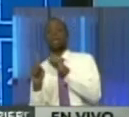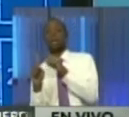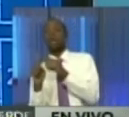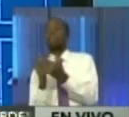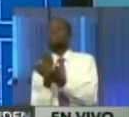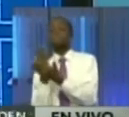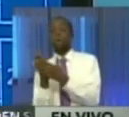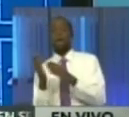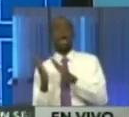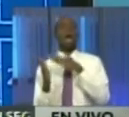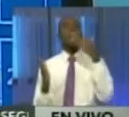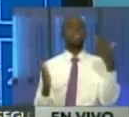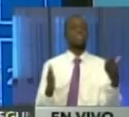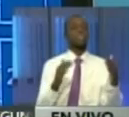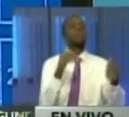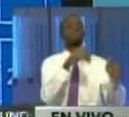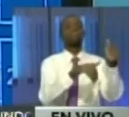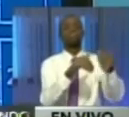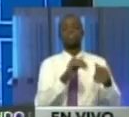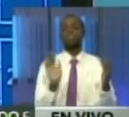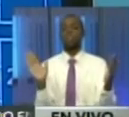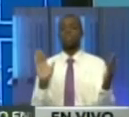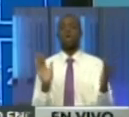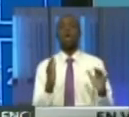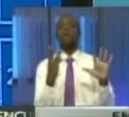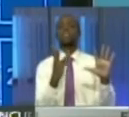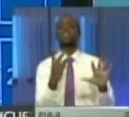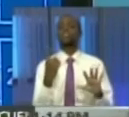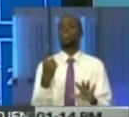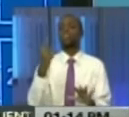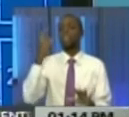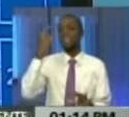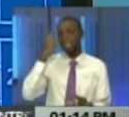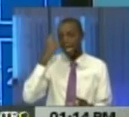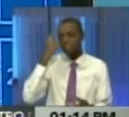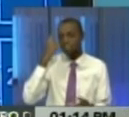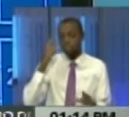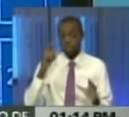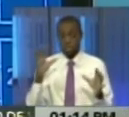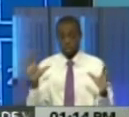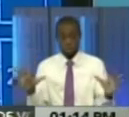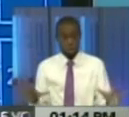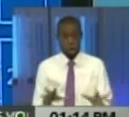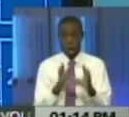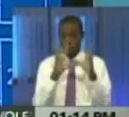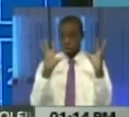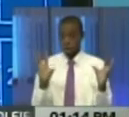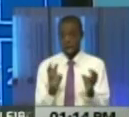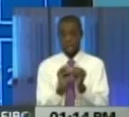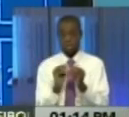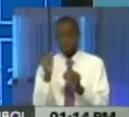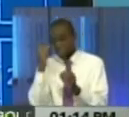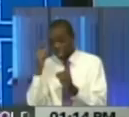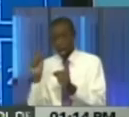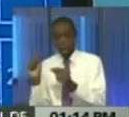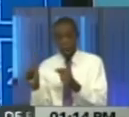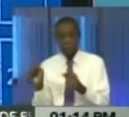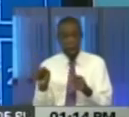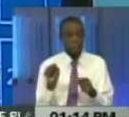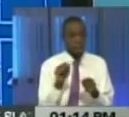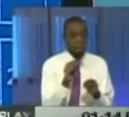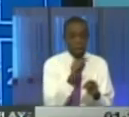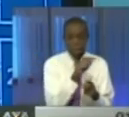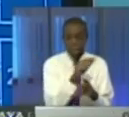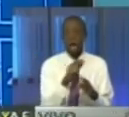transcurrieron 81 días. Eso significa que entre la solicitud y finalmente los